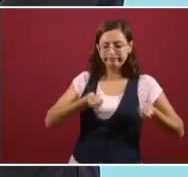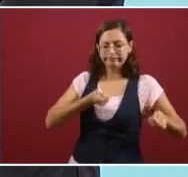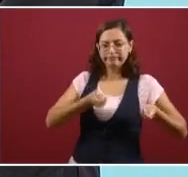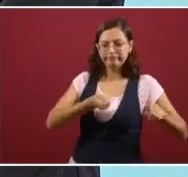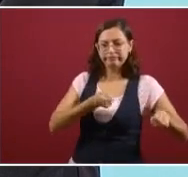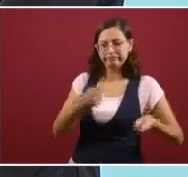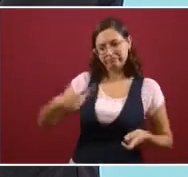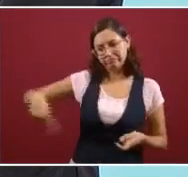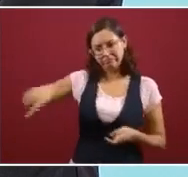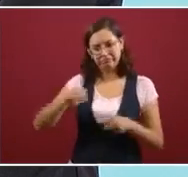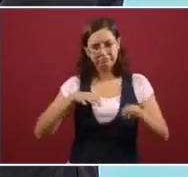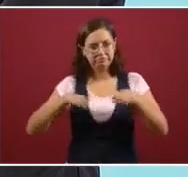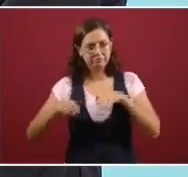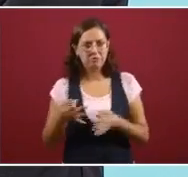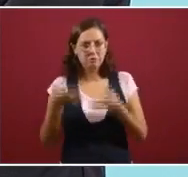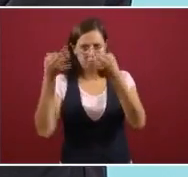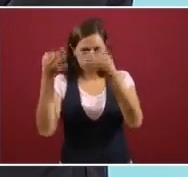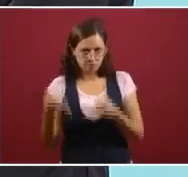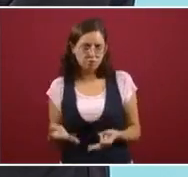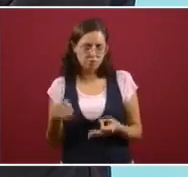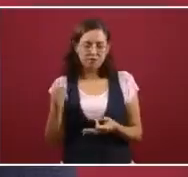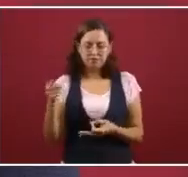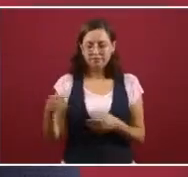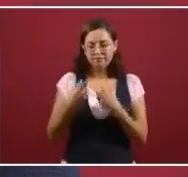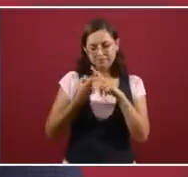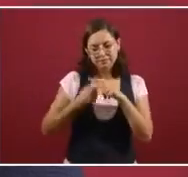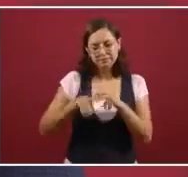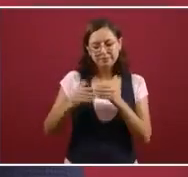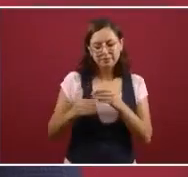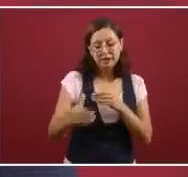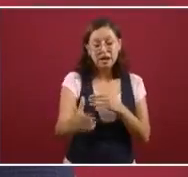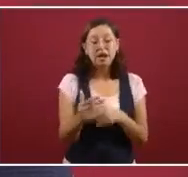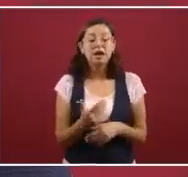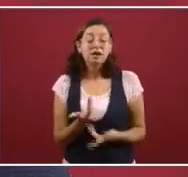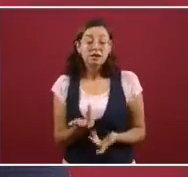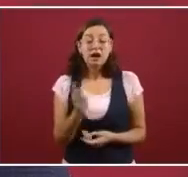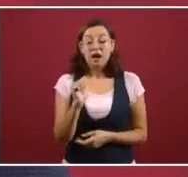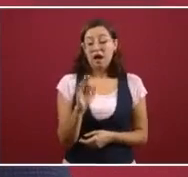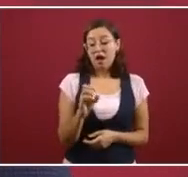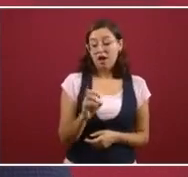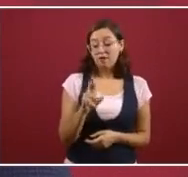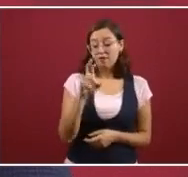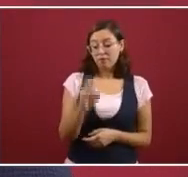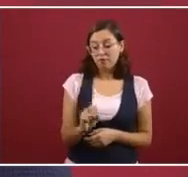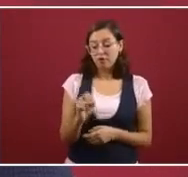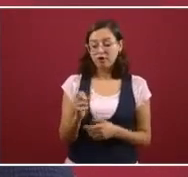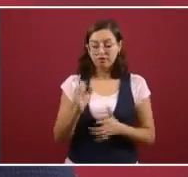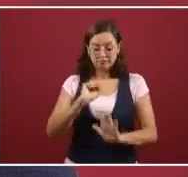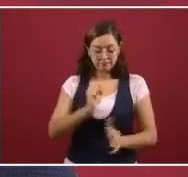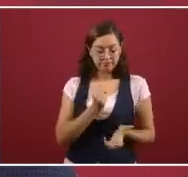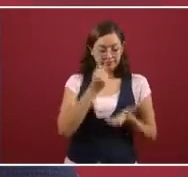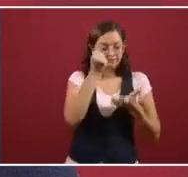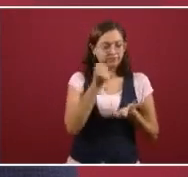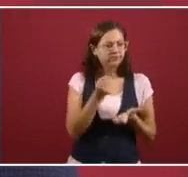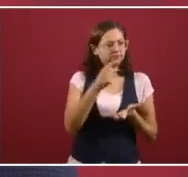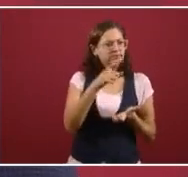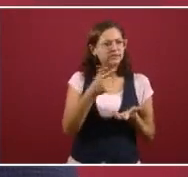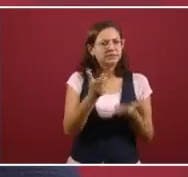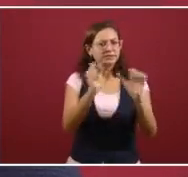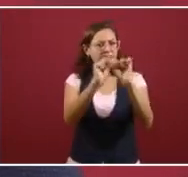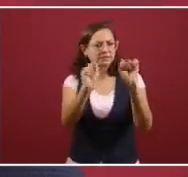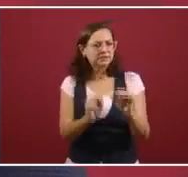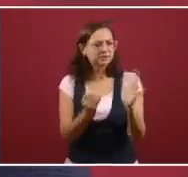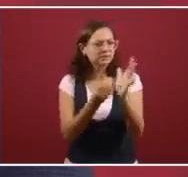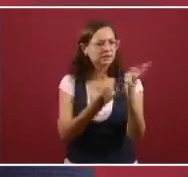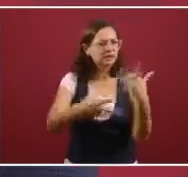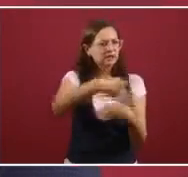ello, las AFORES representamos para millones de personas el primer contacto con el sistema financiero. En este sentido, el